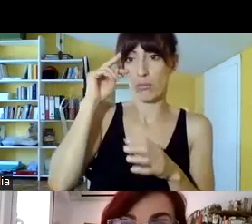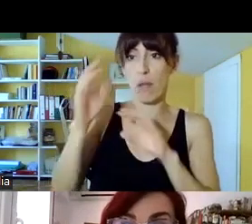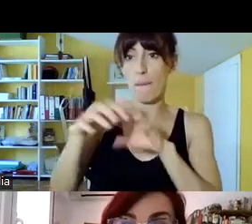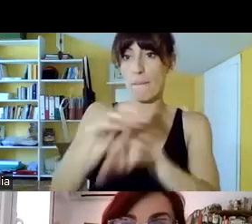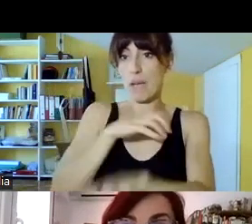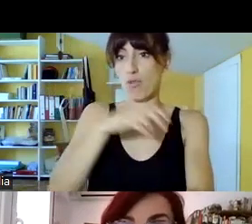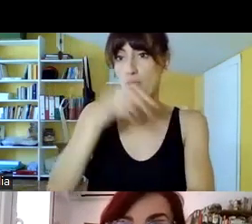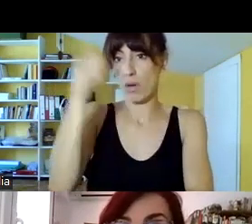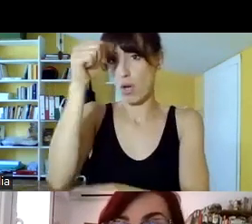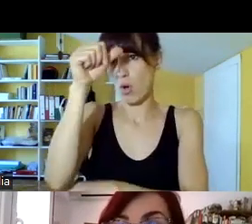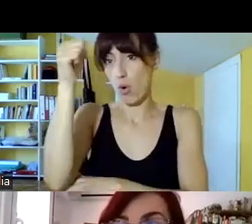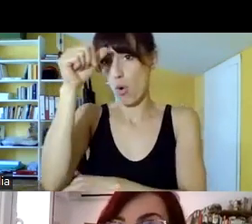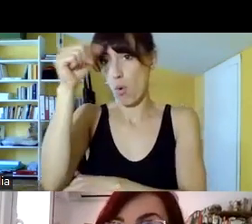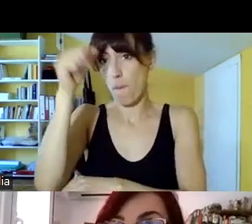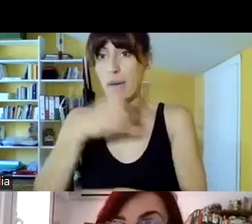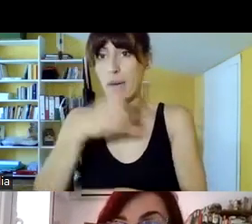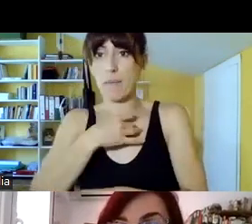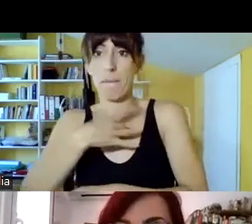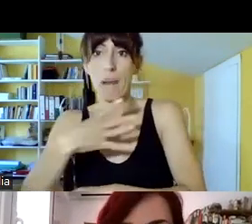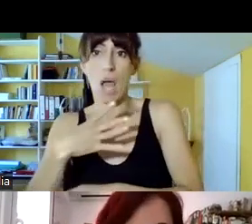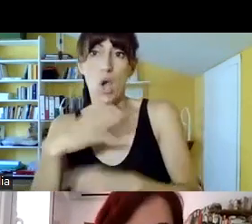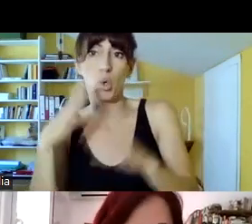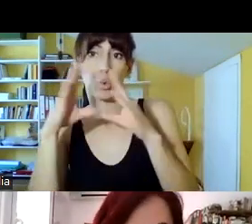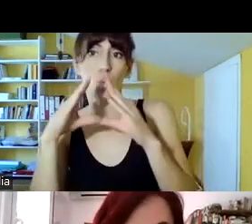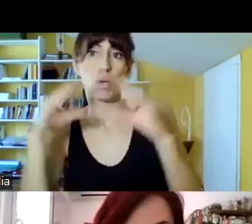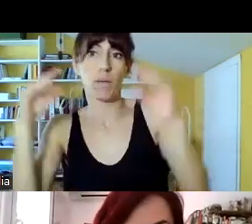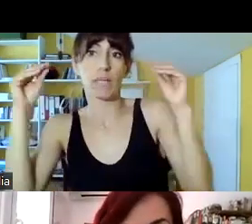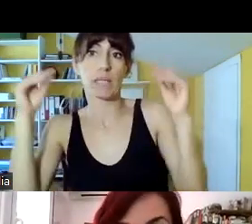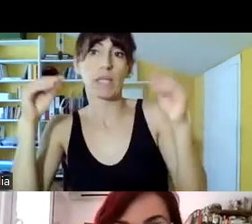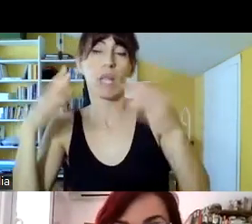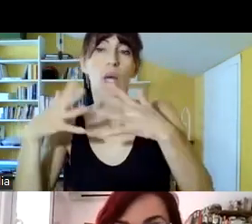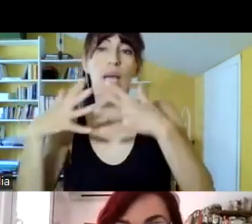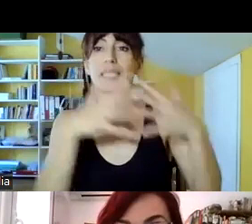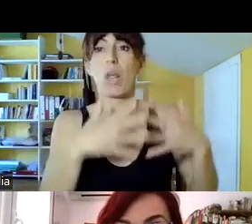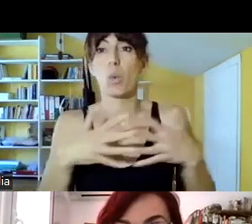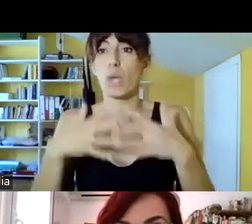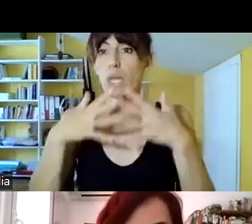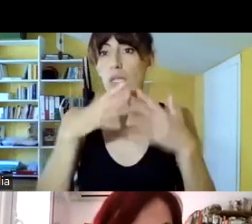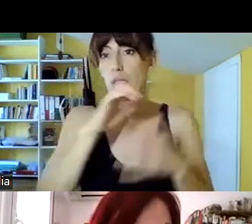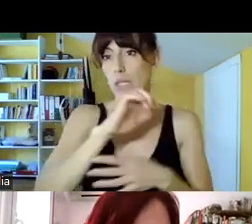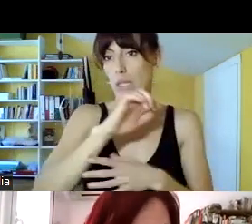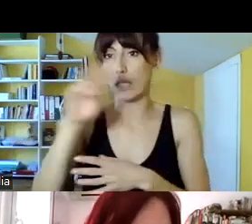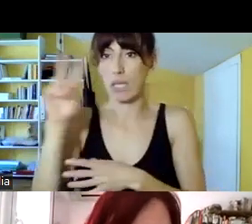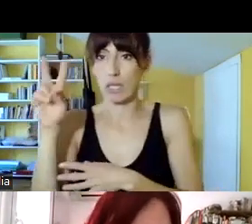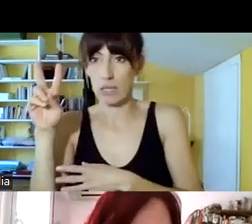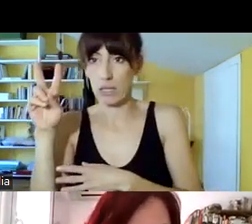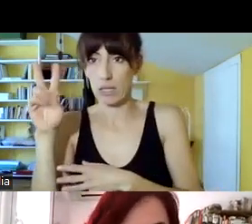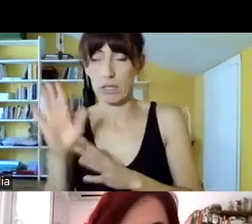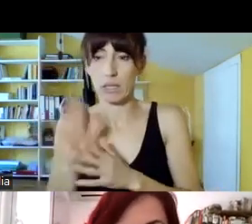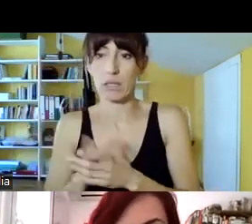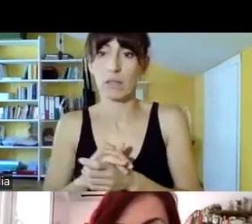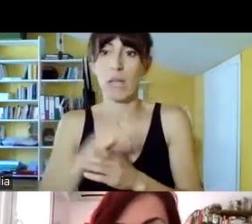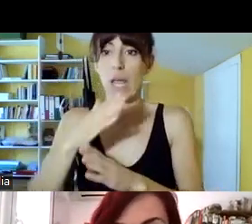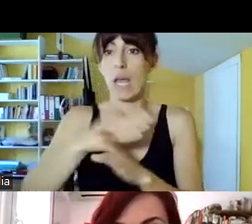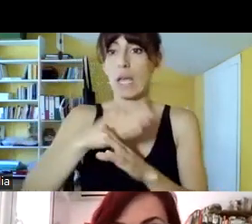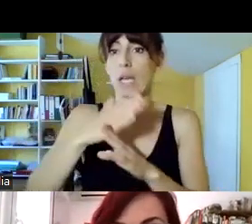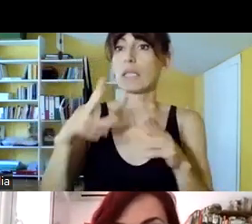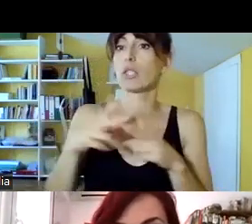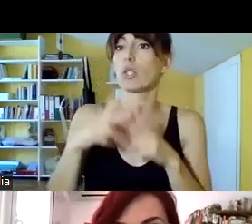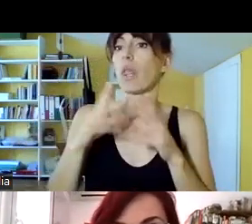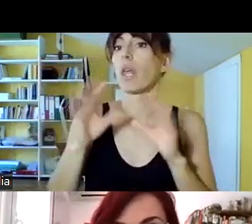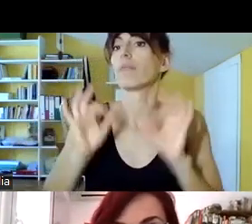son hombres, son blancos, son universitarios, son estadounidenses, tienen una clase social muy